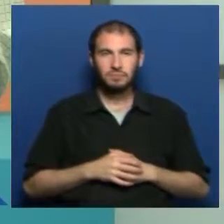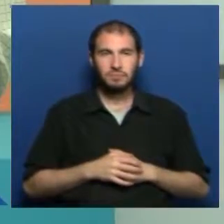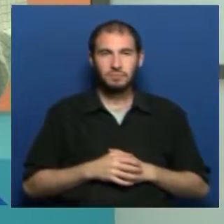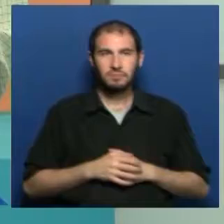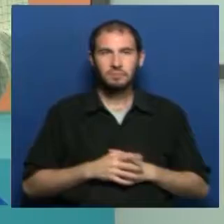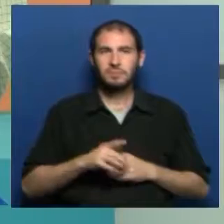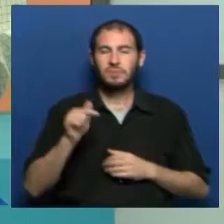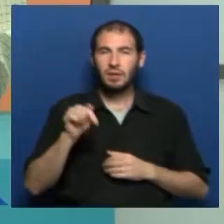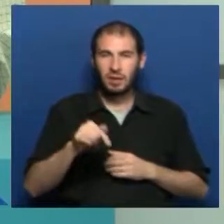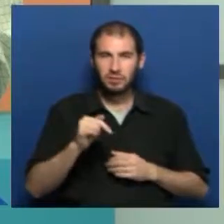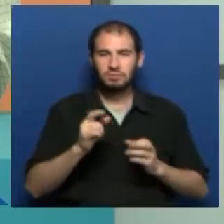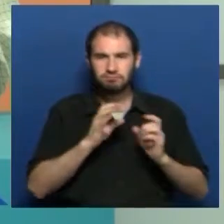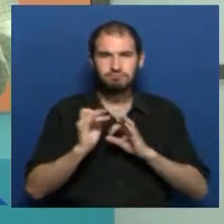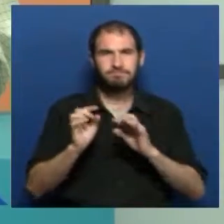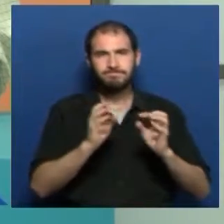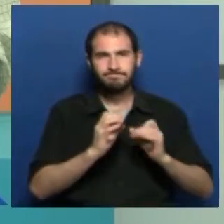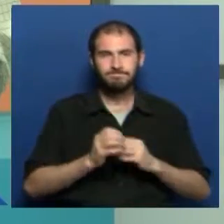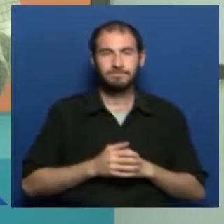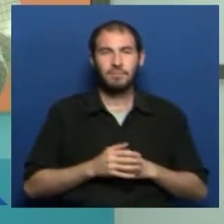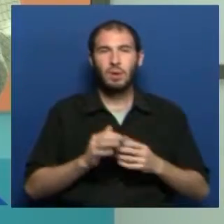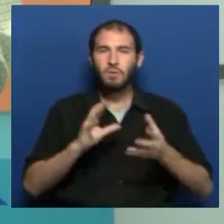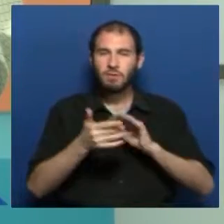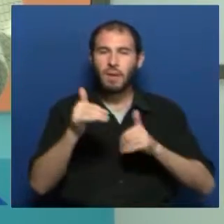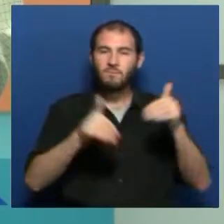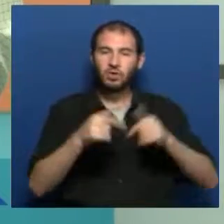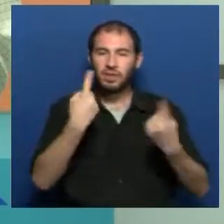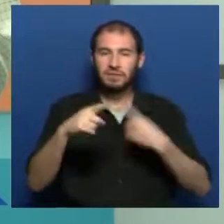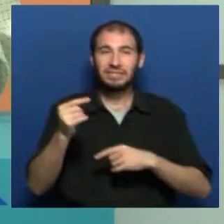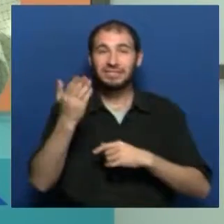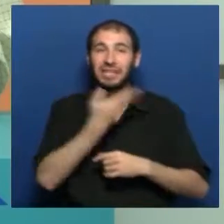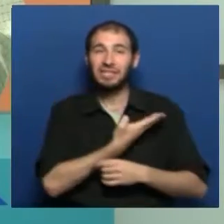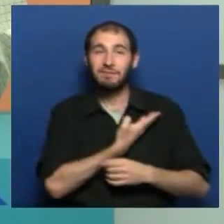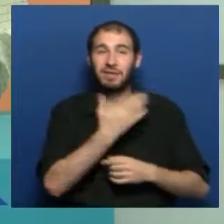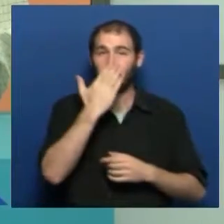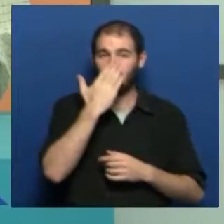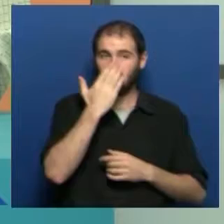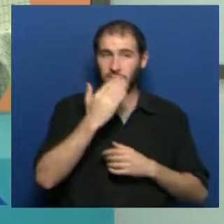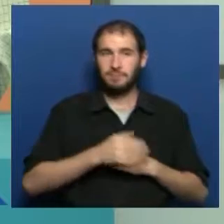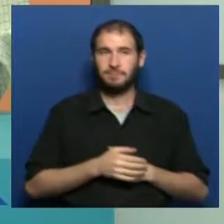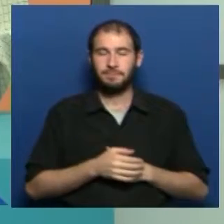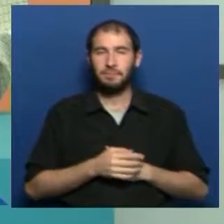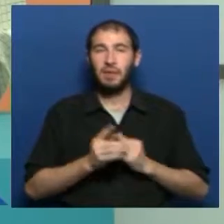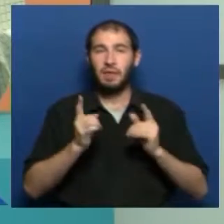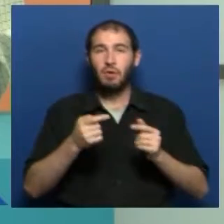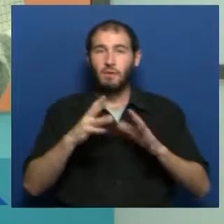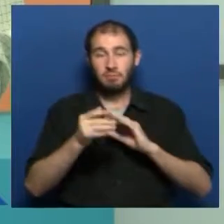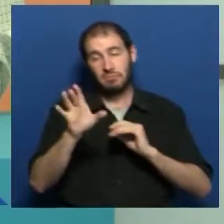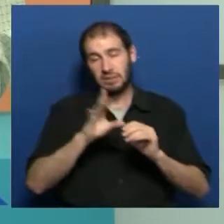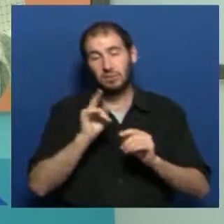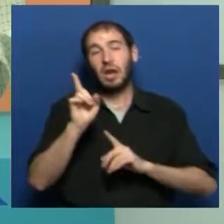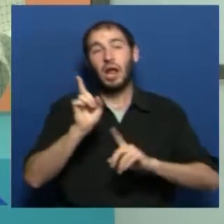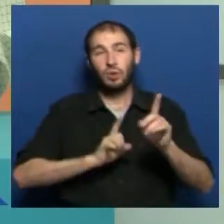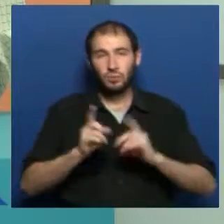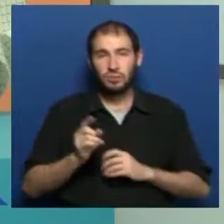Esto se estuvo analizando los distintos sistemas de voto en Santa Fe, en Córdoba, y era una de las opciones